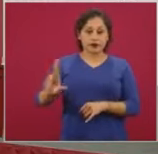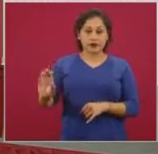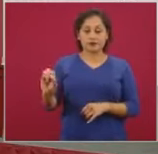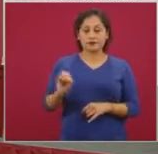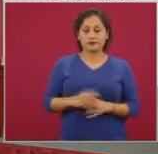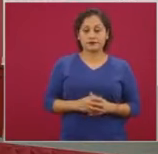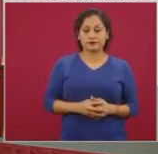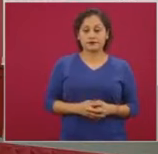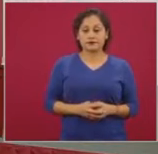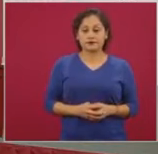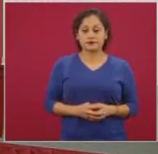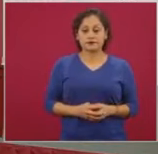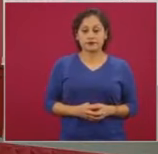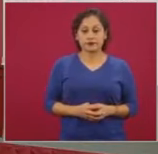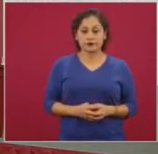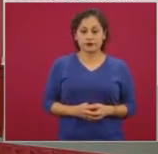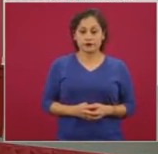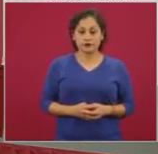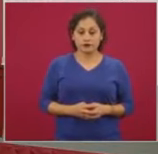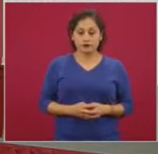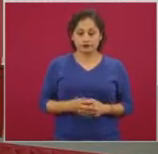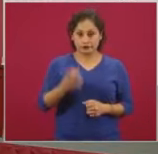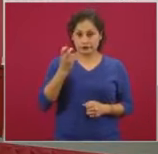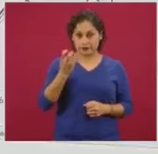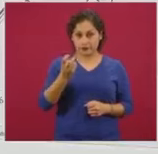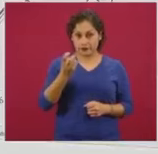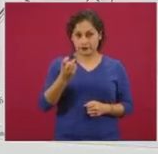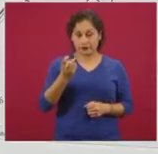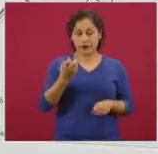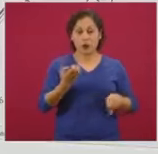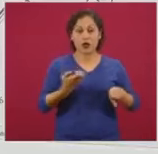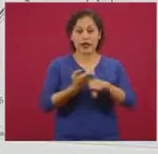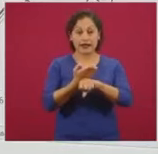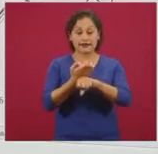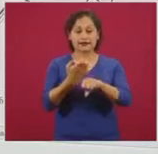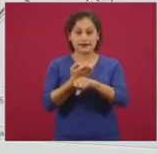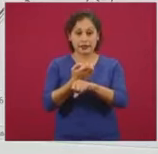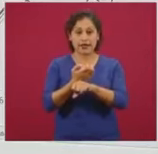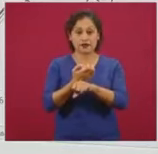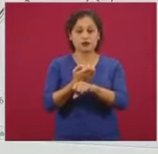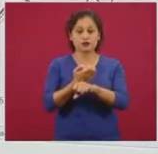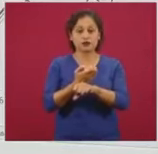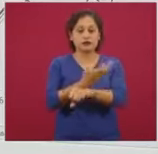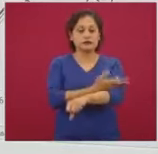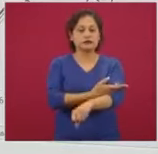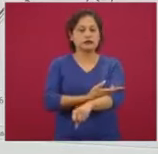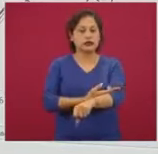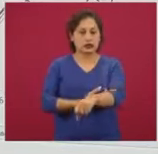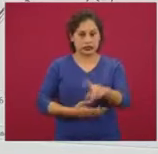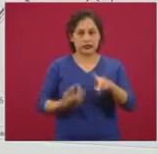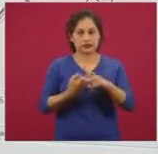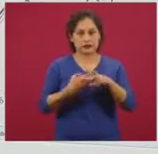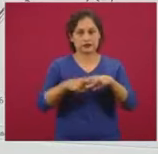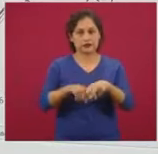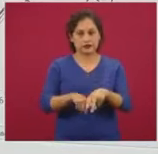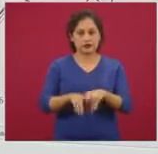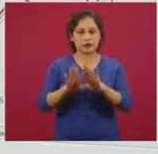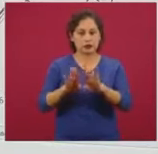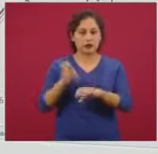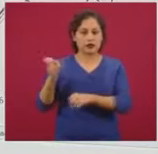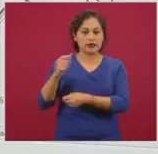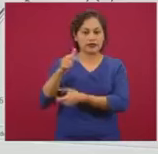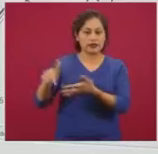Quintana Roo también, recuerden, fueron de los estados donde inicialmente se tuvo el brote también, fue de los lugares donde